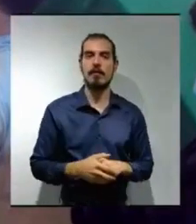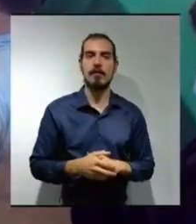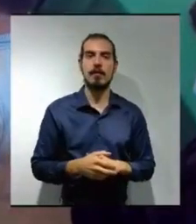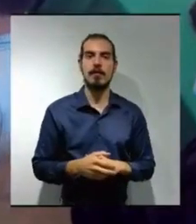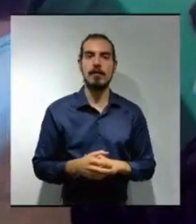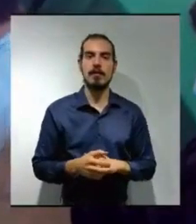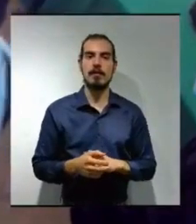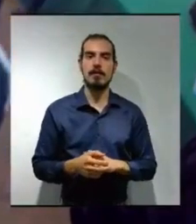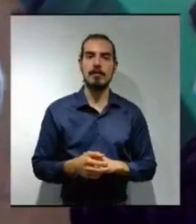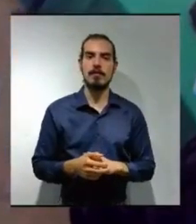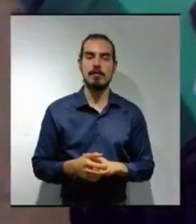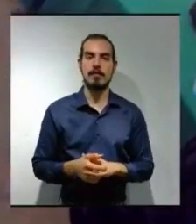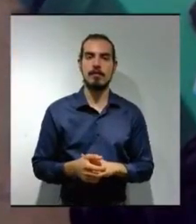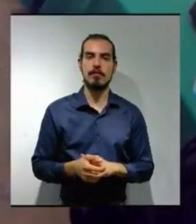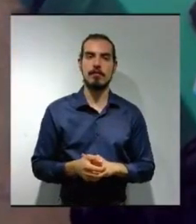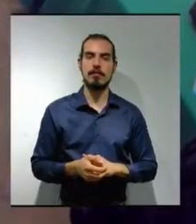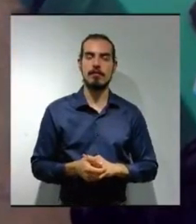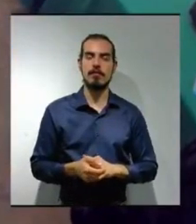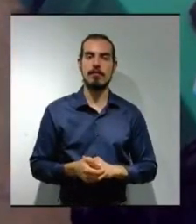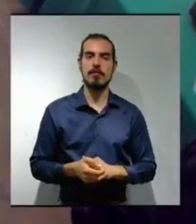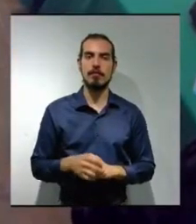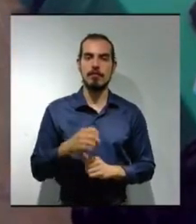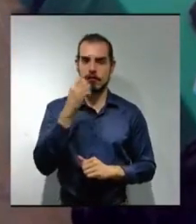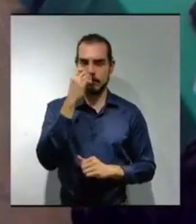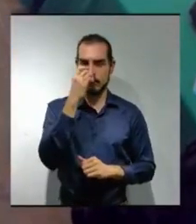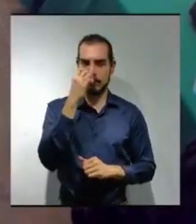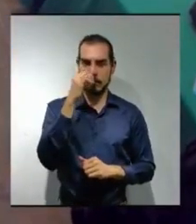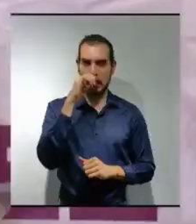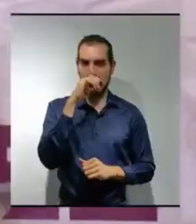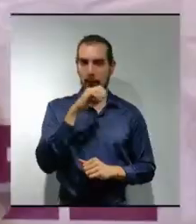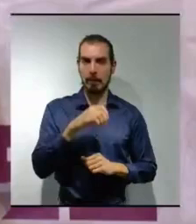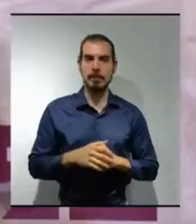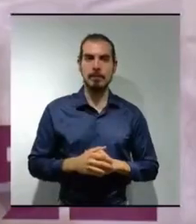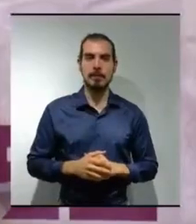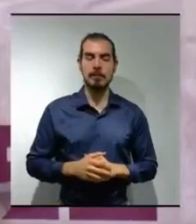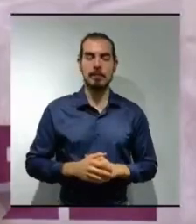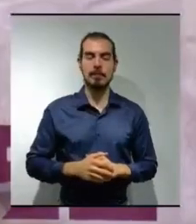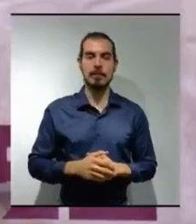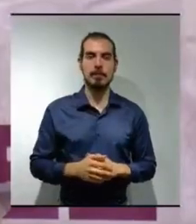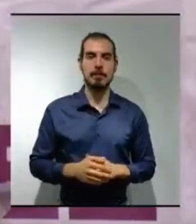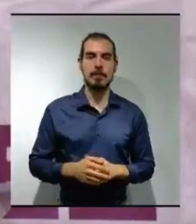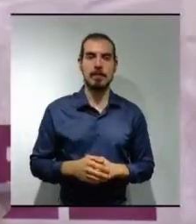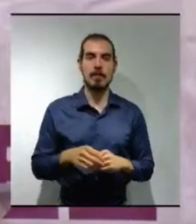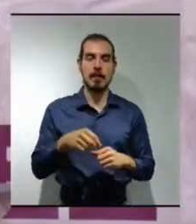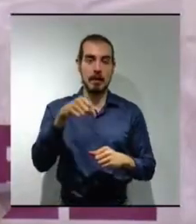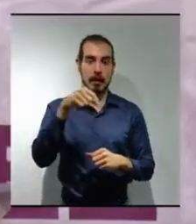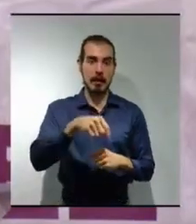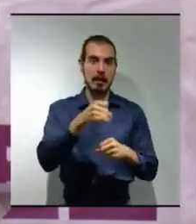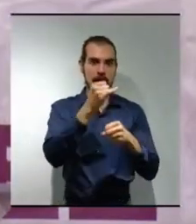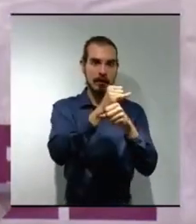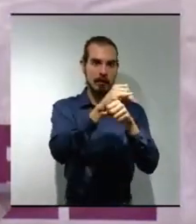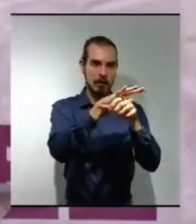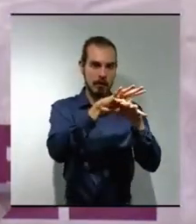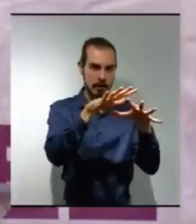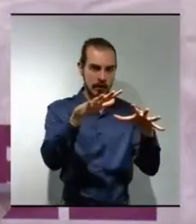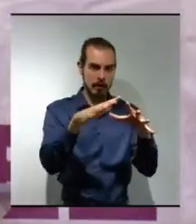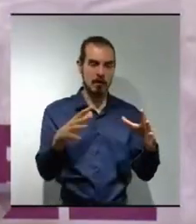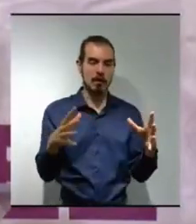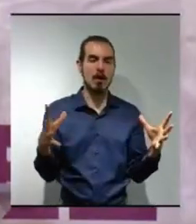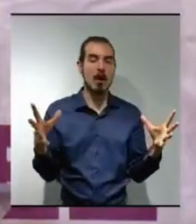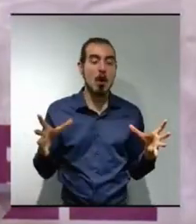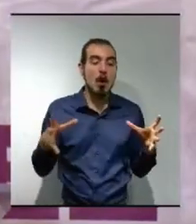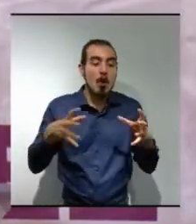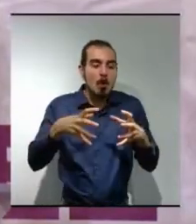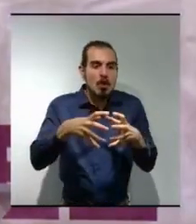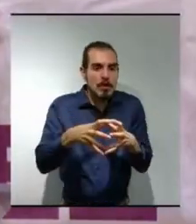ofertándose en esta de este sábado? Bueno, aquí la intención es concentrar toda la información en un solo evento, ¿verdad?